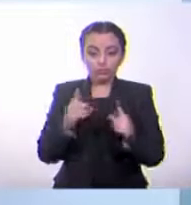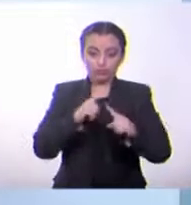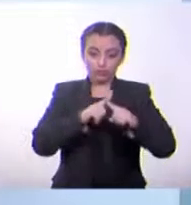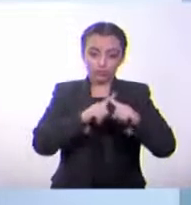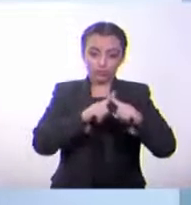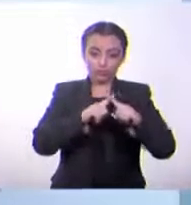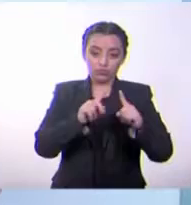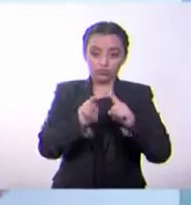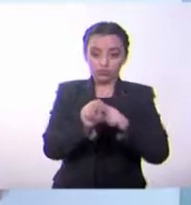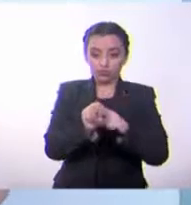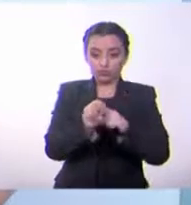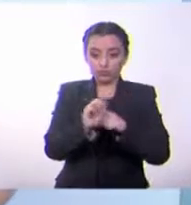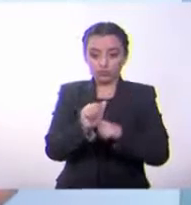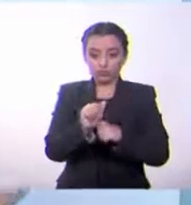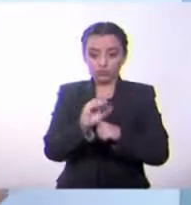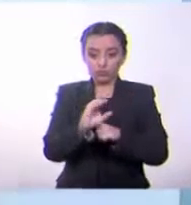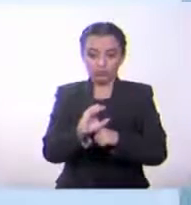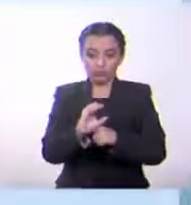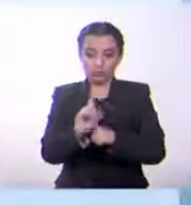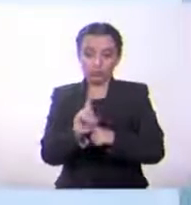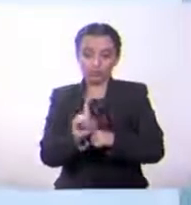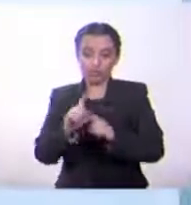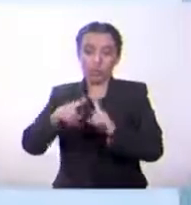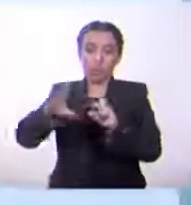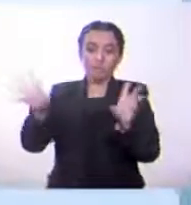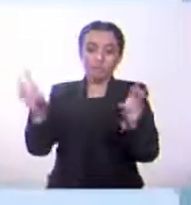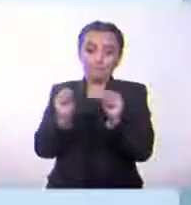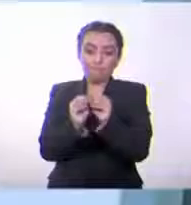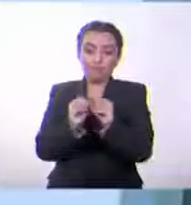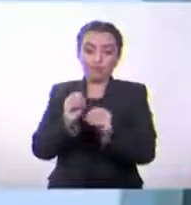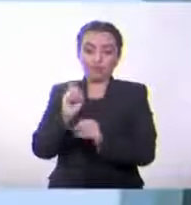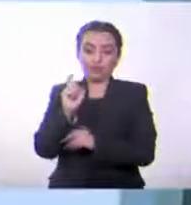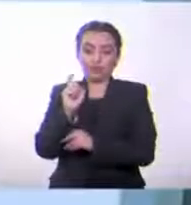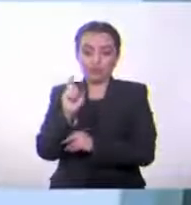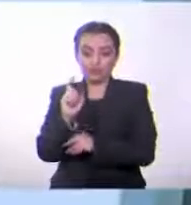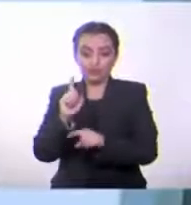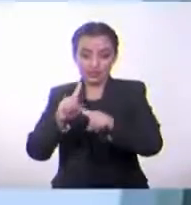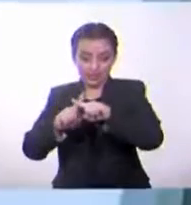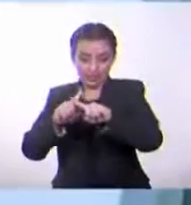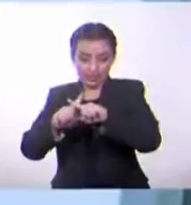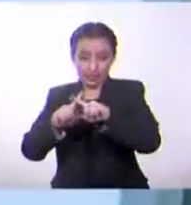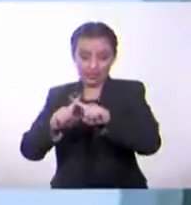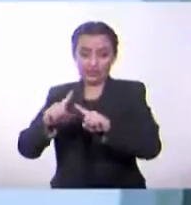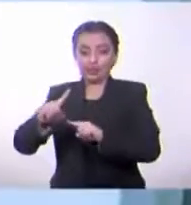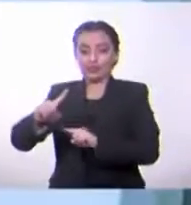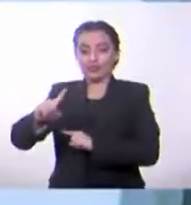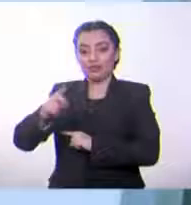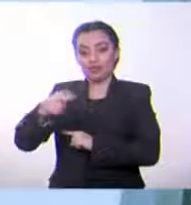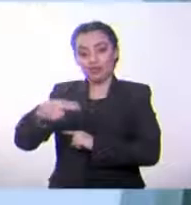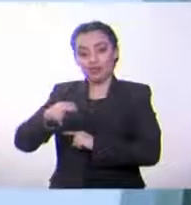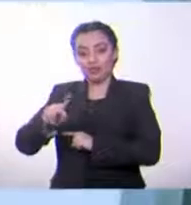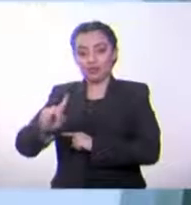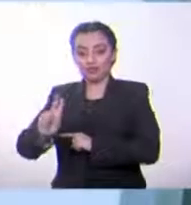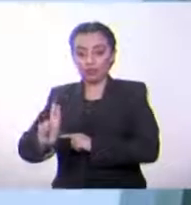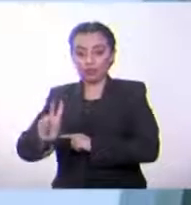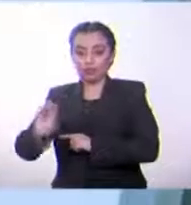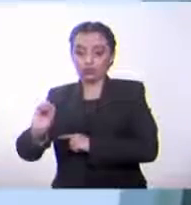de agua debe ser igual a 1. Si comprobamos y sumamos